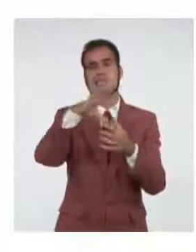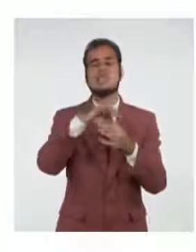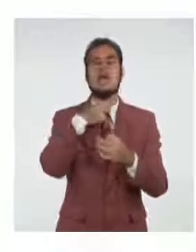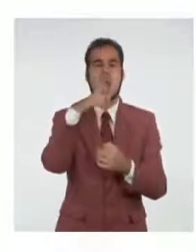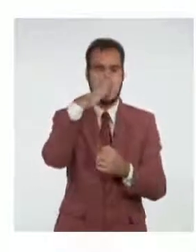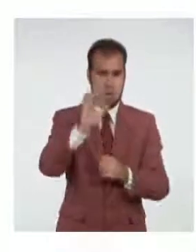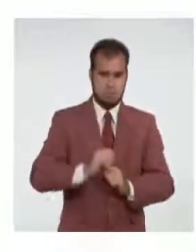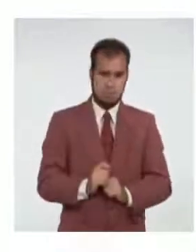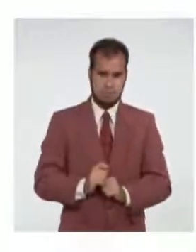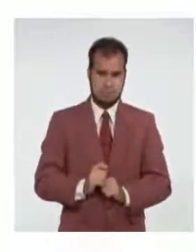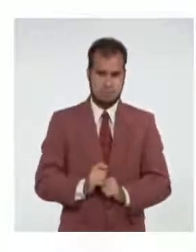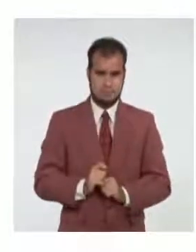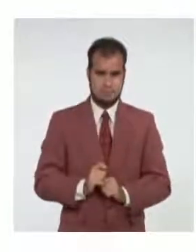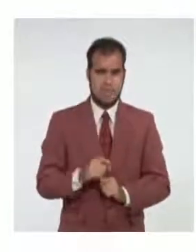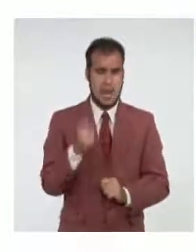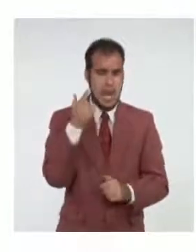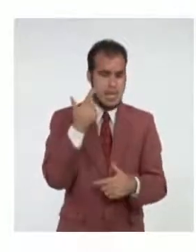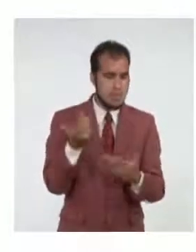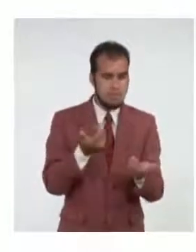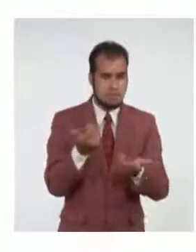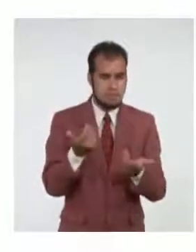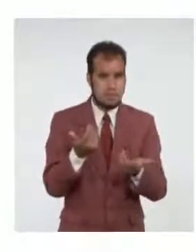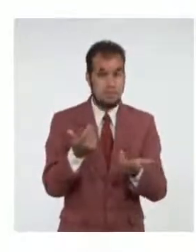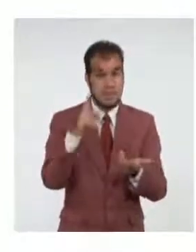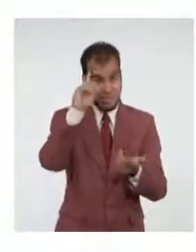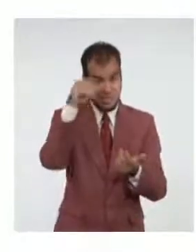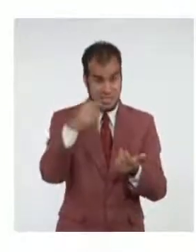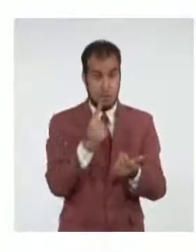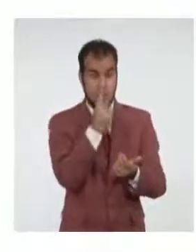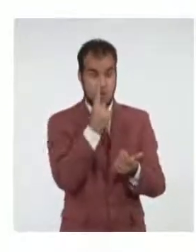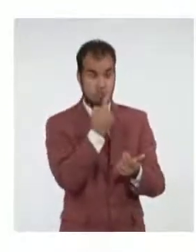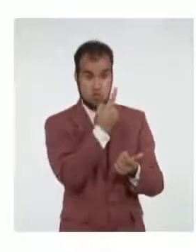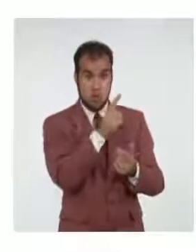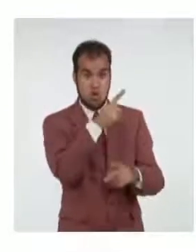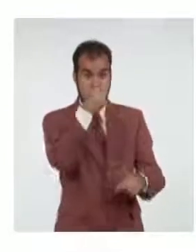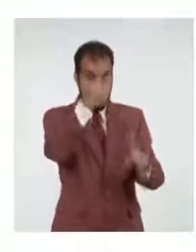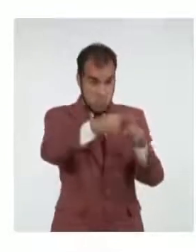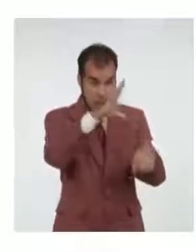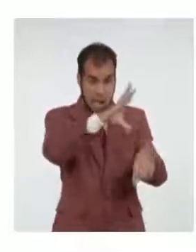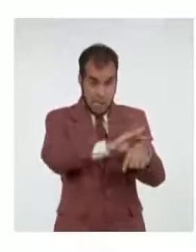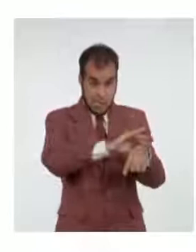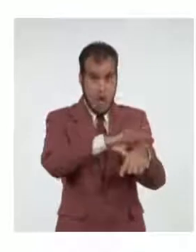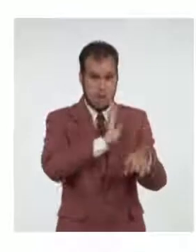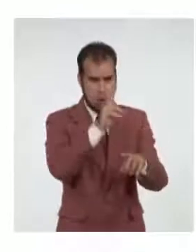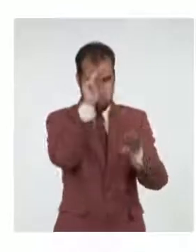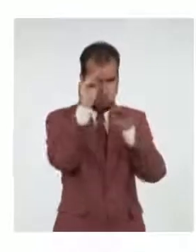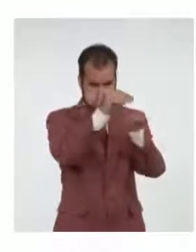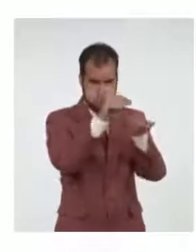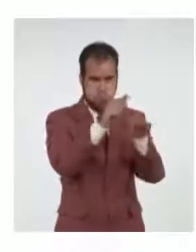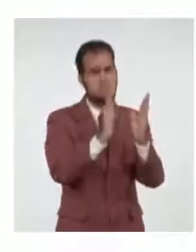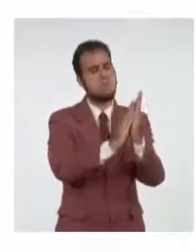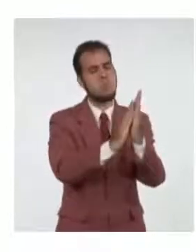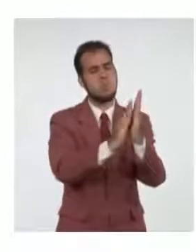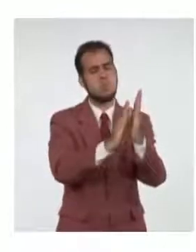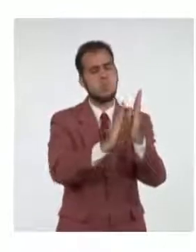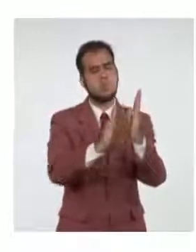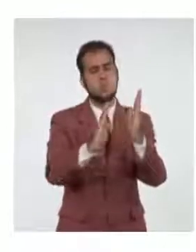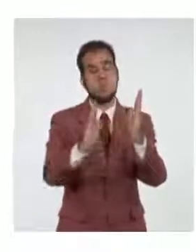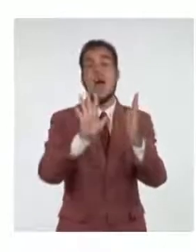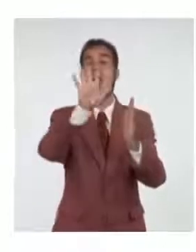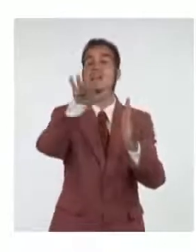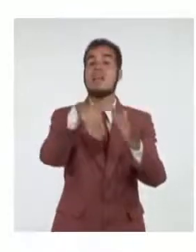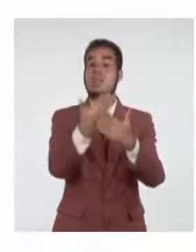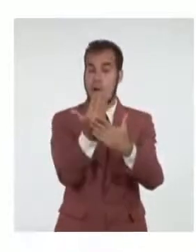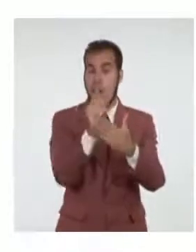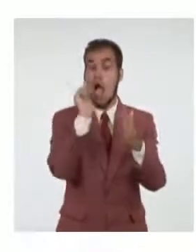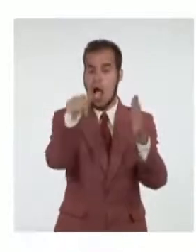al 5.º día de haber tenido su test de antígeno positivo. Que siempre el test de antígeno se confirma. O sea, cuando yo ingreso,